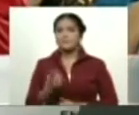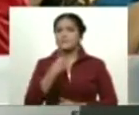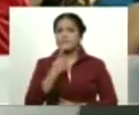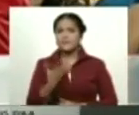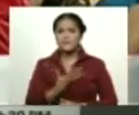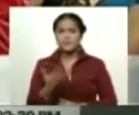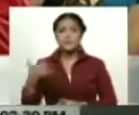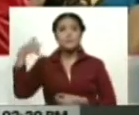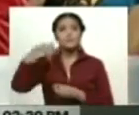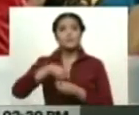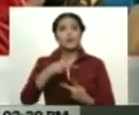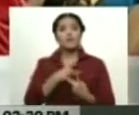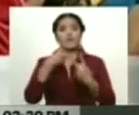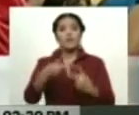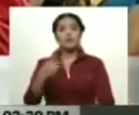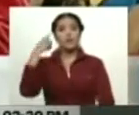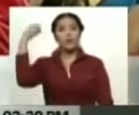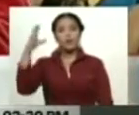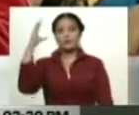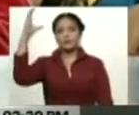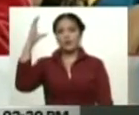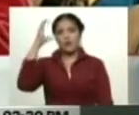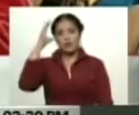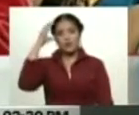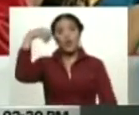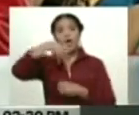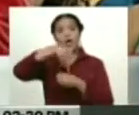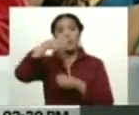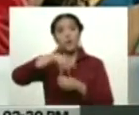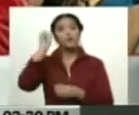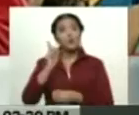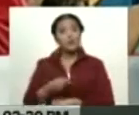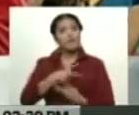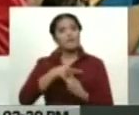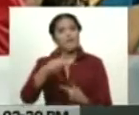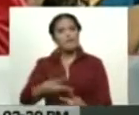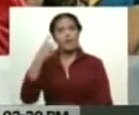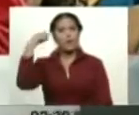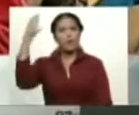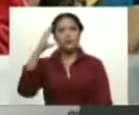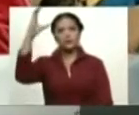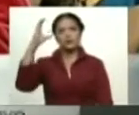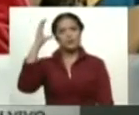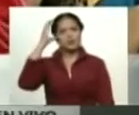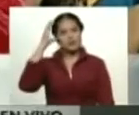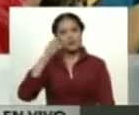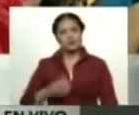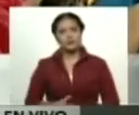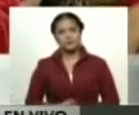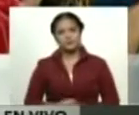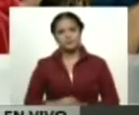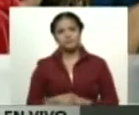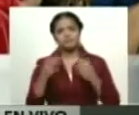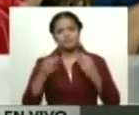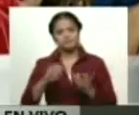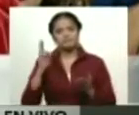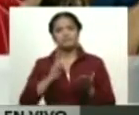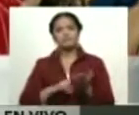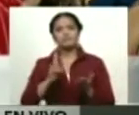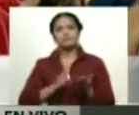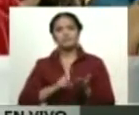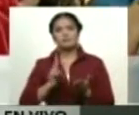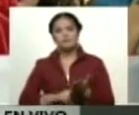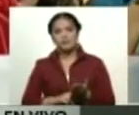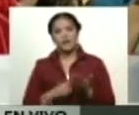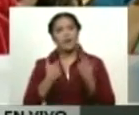manifestar su voluntad consciente. El voto debe ser una voluntad consciente, garantizada